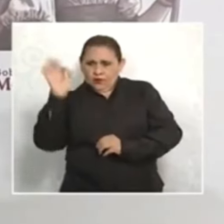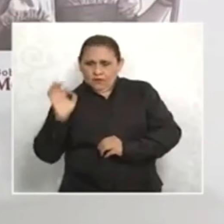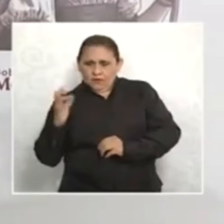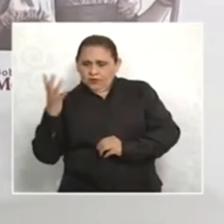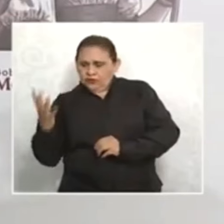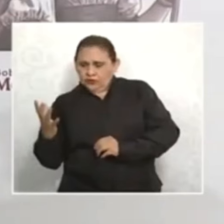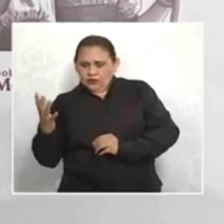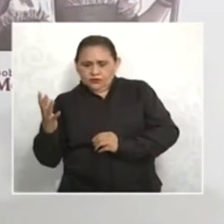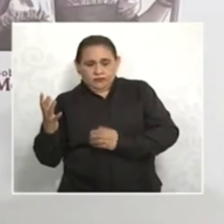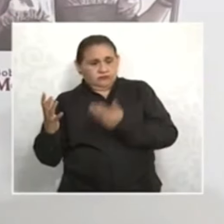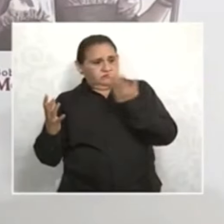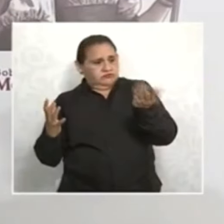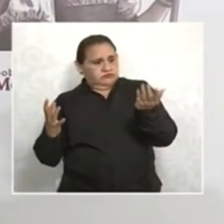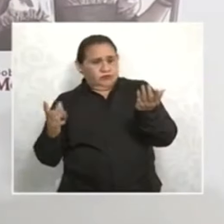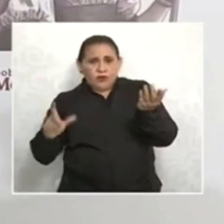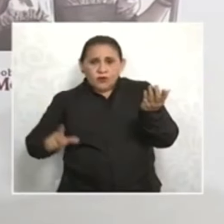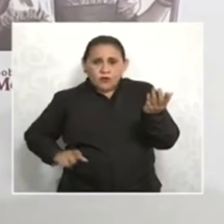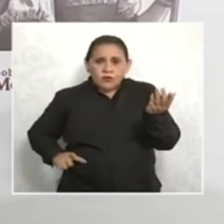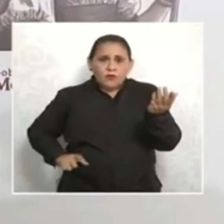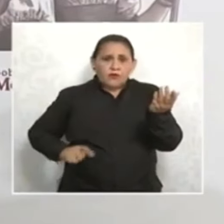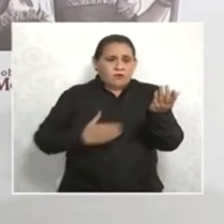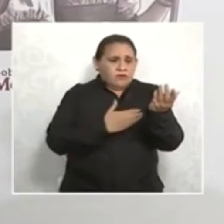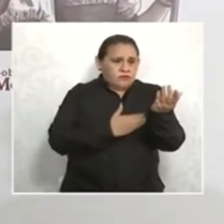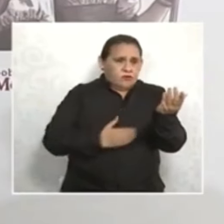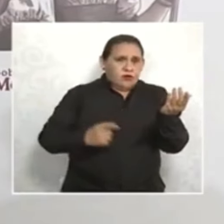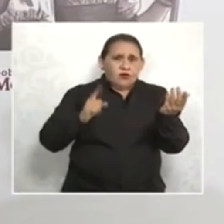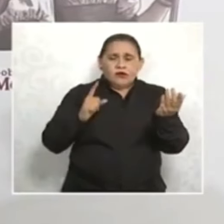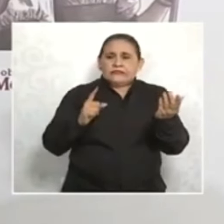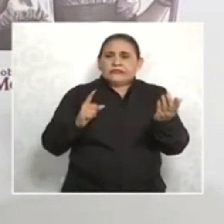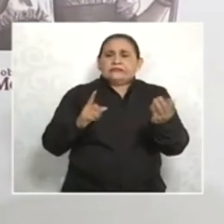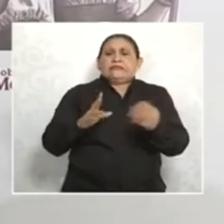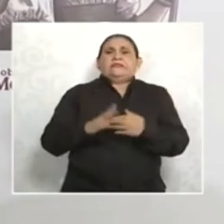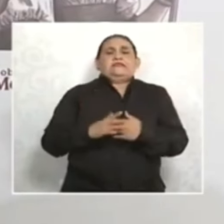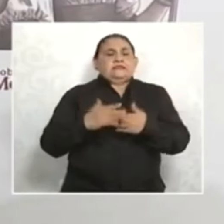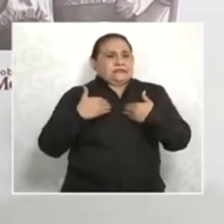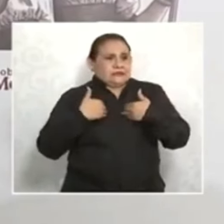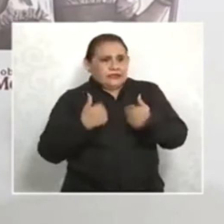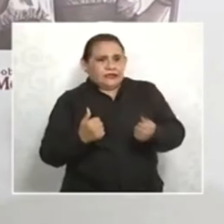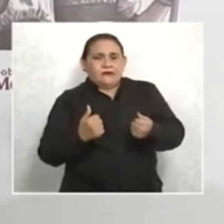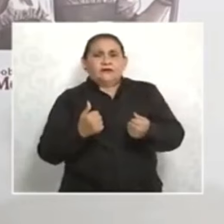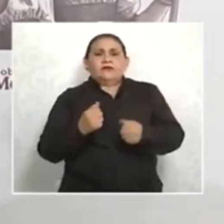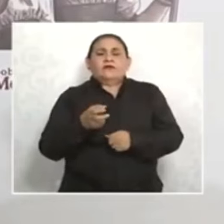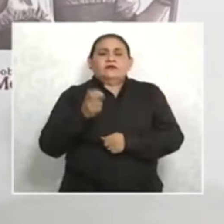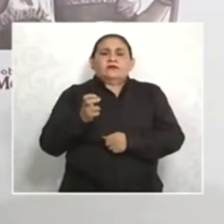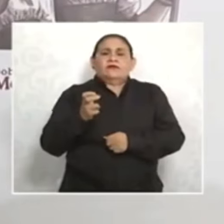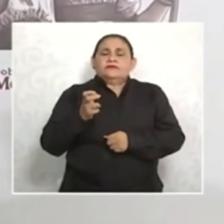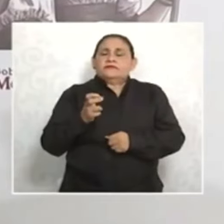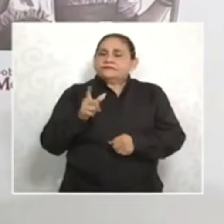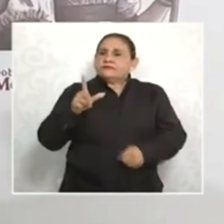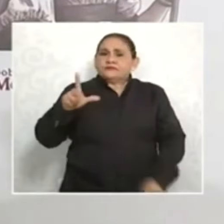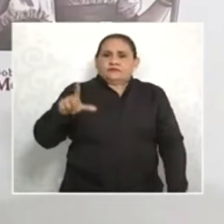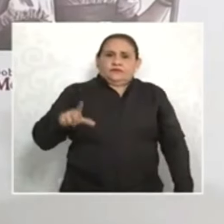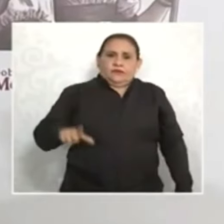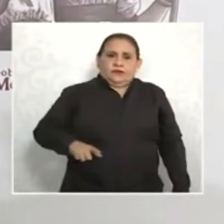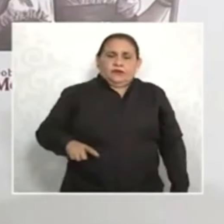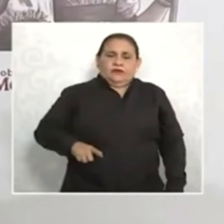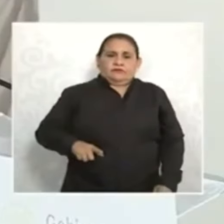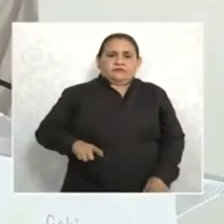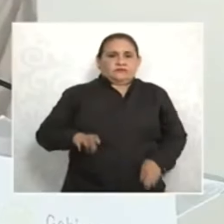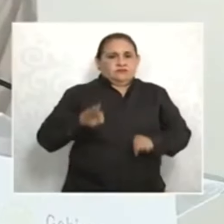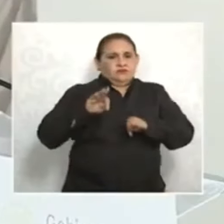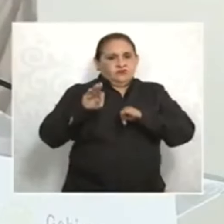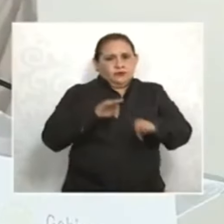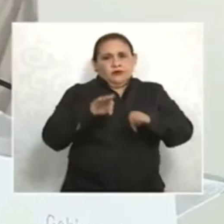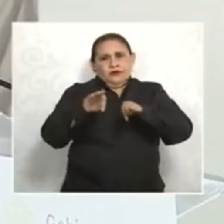50 por ciento. Que quede claro, amigas y amigos, este gobierno trabajará